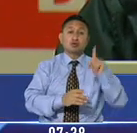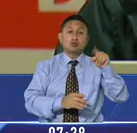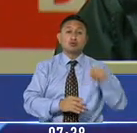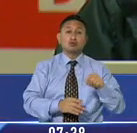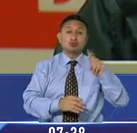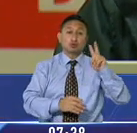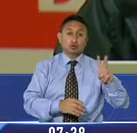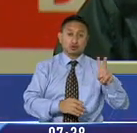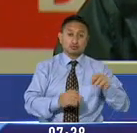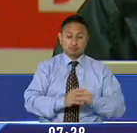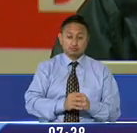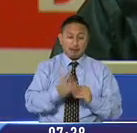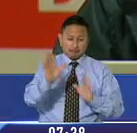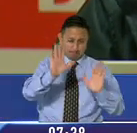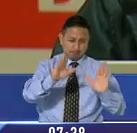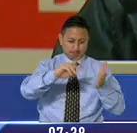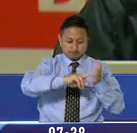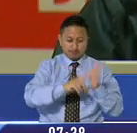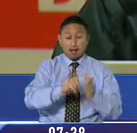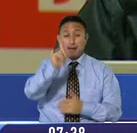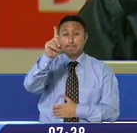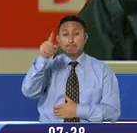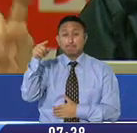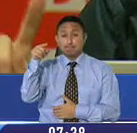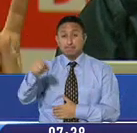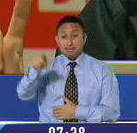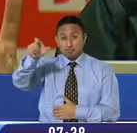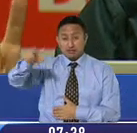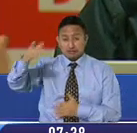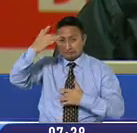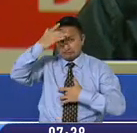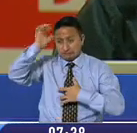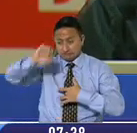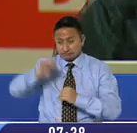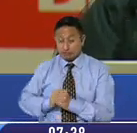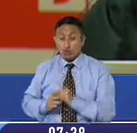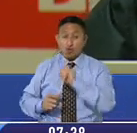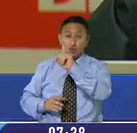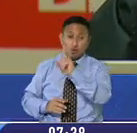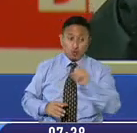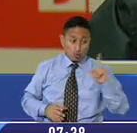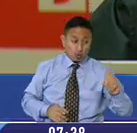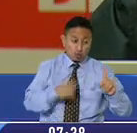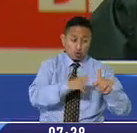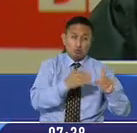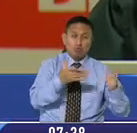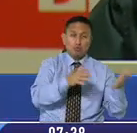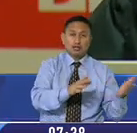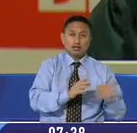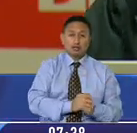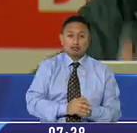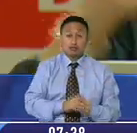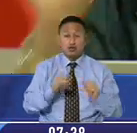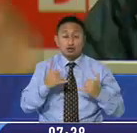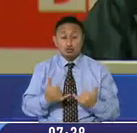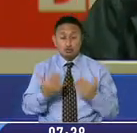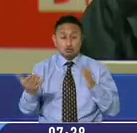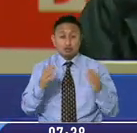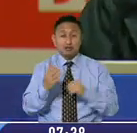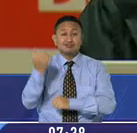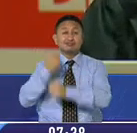1.000 casos de COVID, es decir, de cada 1.000 casos de COVID, 1.2 fallecen. Si yo comparo con la semana